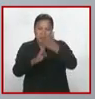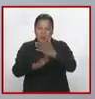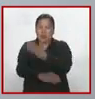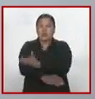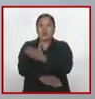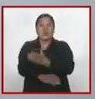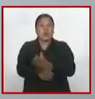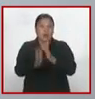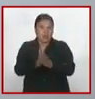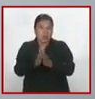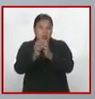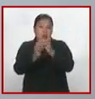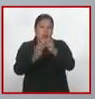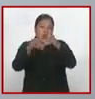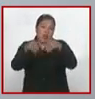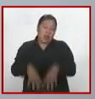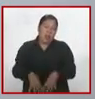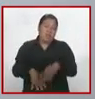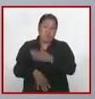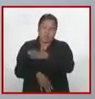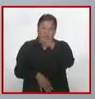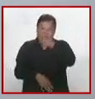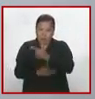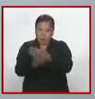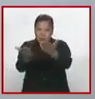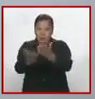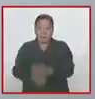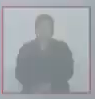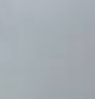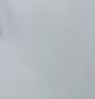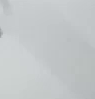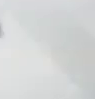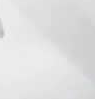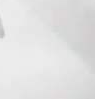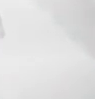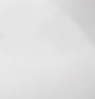por favor no bajemos la guardia que pase una excelente noche